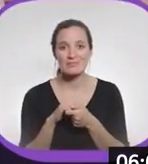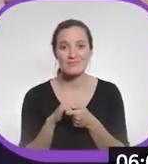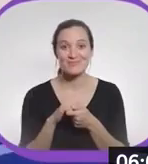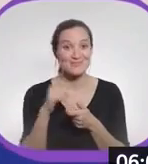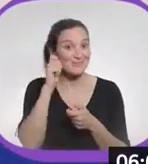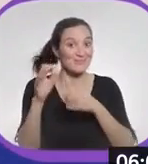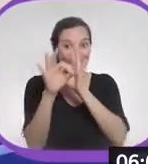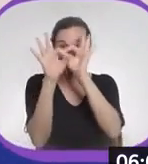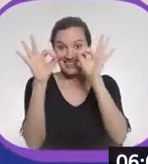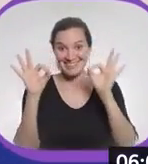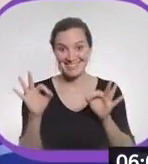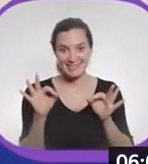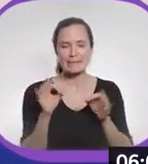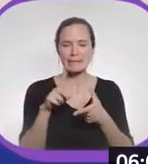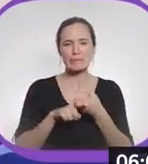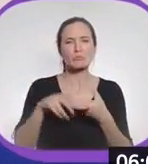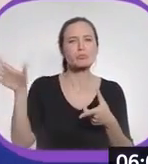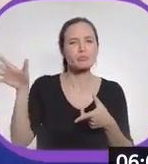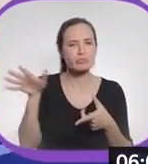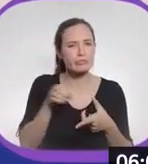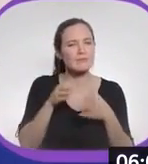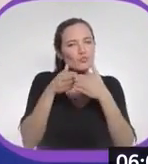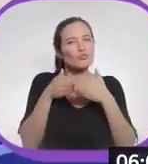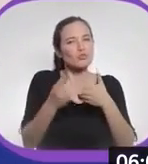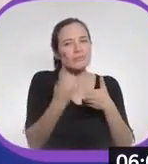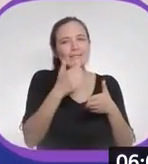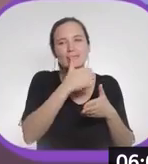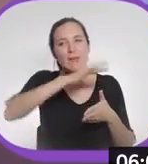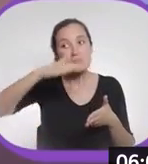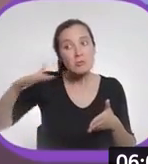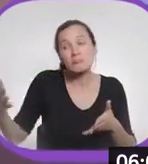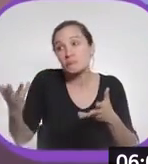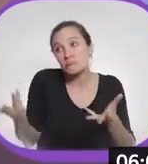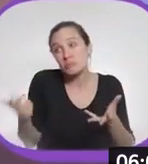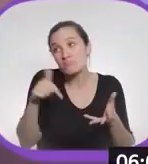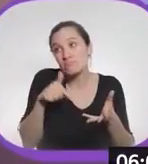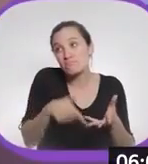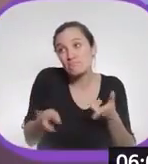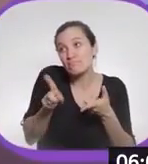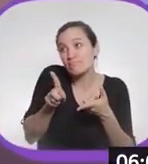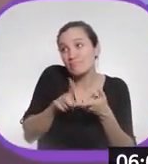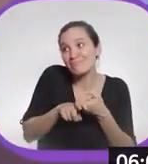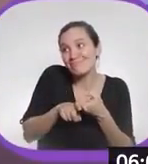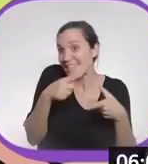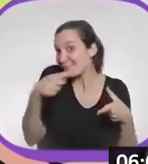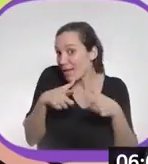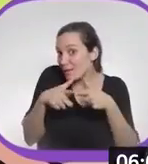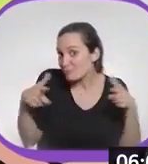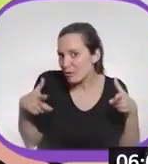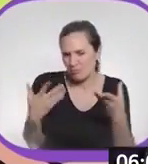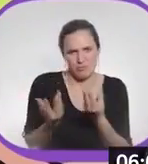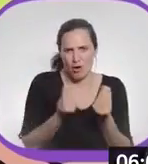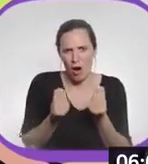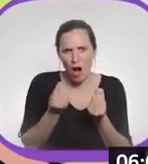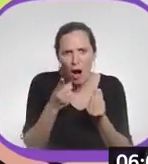¡Feliz cumpleaños, Pepito! Turner, pensaba traer a mi esposa a su primer crucero por el Caribe, pero ya que estamos esposados juntos, es tu semana de suerte. ¡Pero